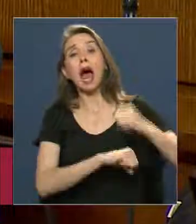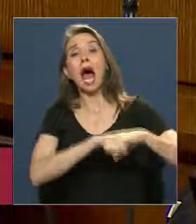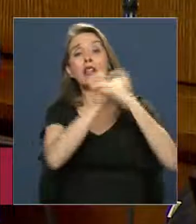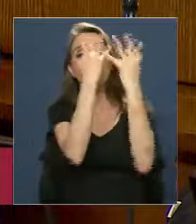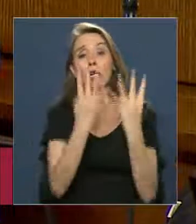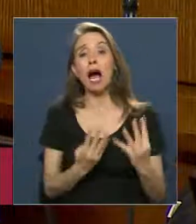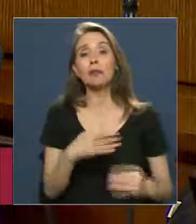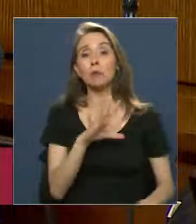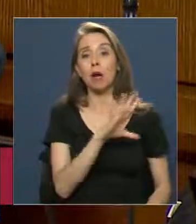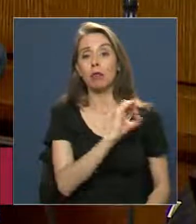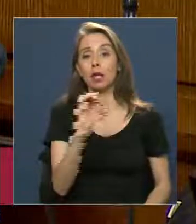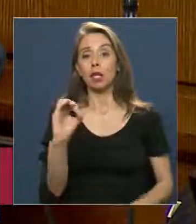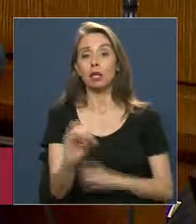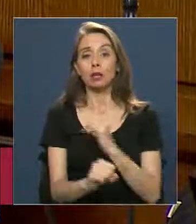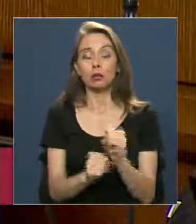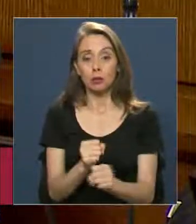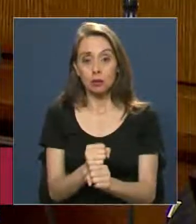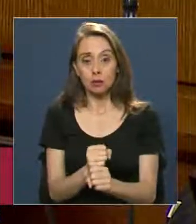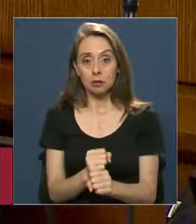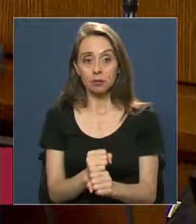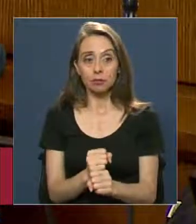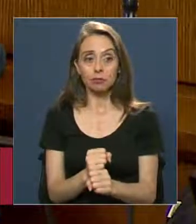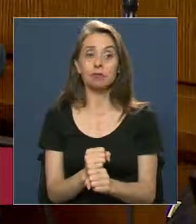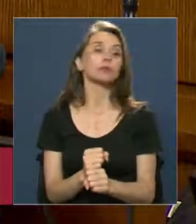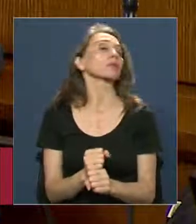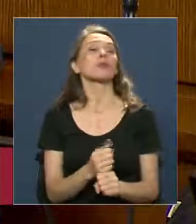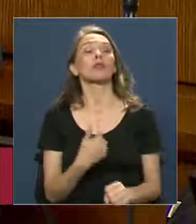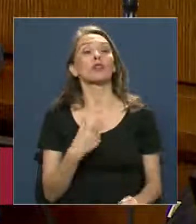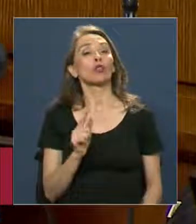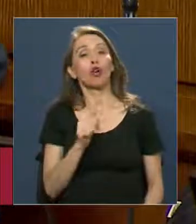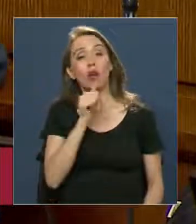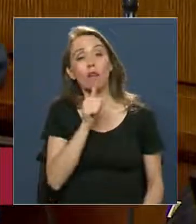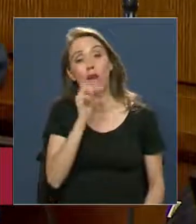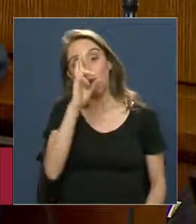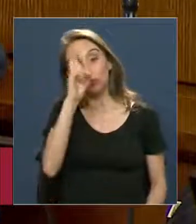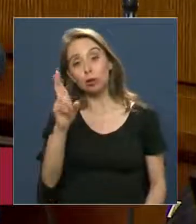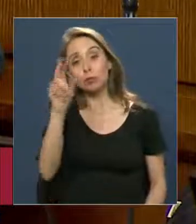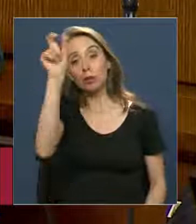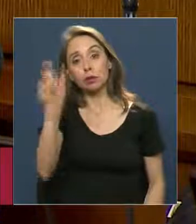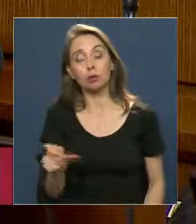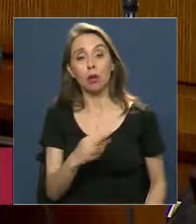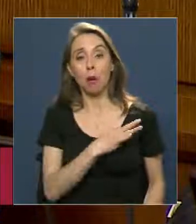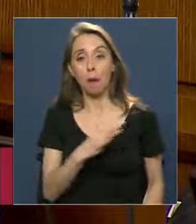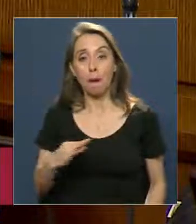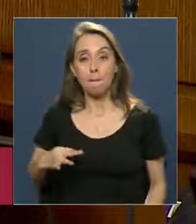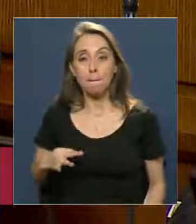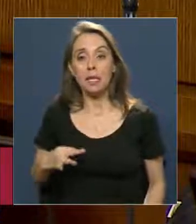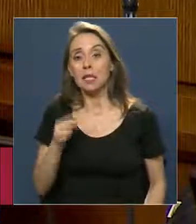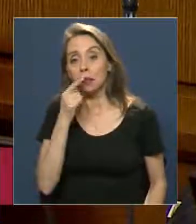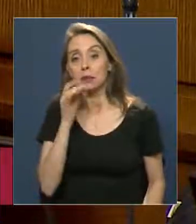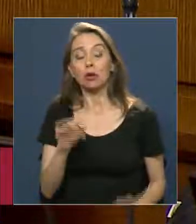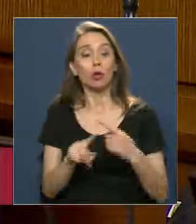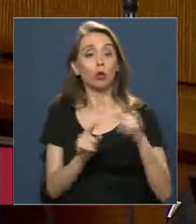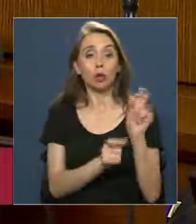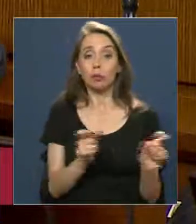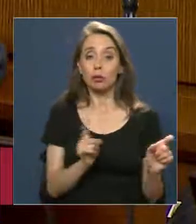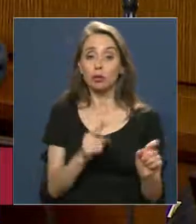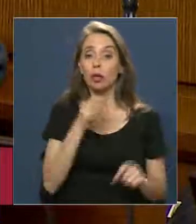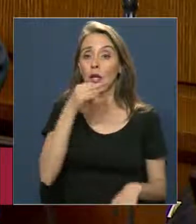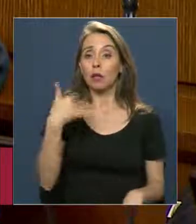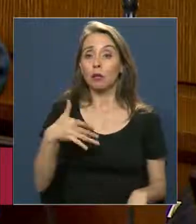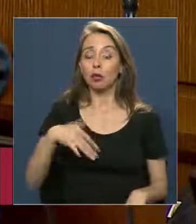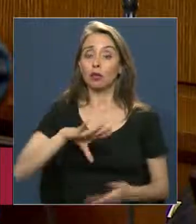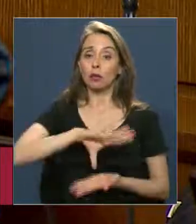sin el ánimo, repito, de faltarle el respeto ni al ministro ni a nadie en particular, sino que solamente decirle que es importante que en este